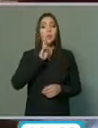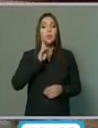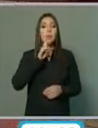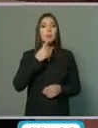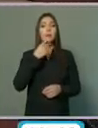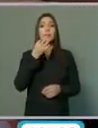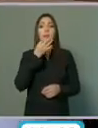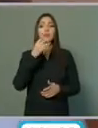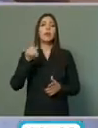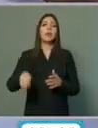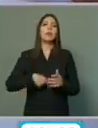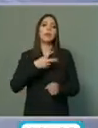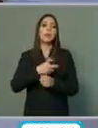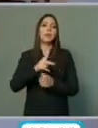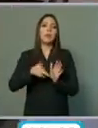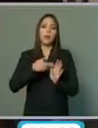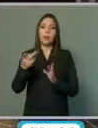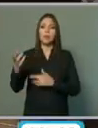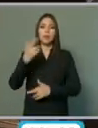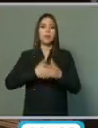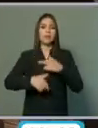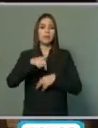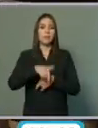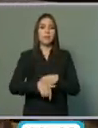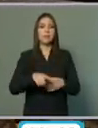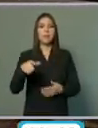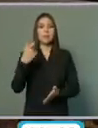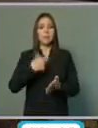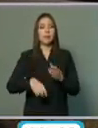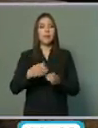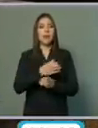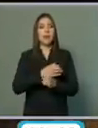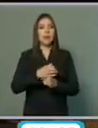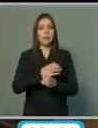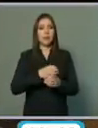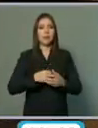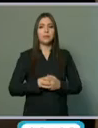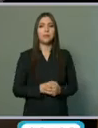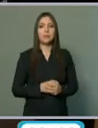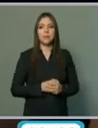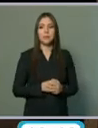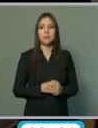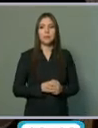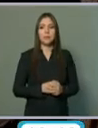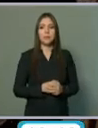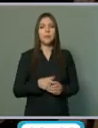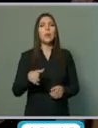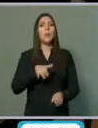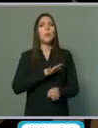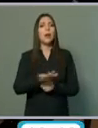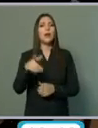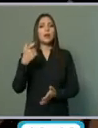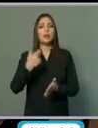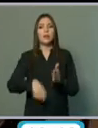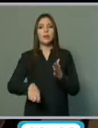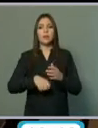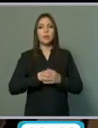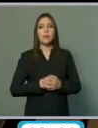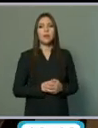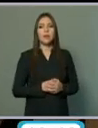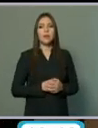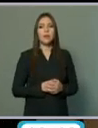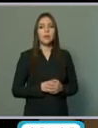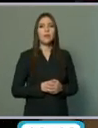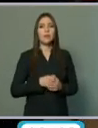regresó. Sí, claro que sí. ¿Y viene a comprar su café? Así es. ¿De cuál pidió? Del...